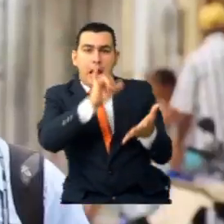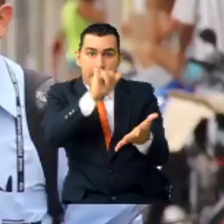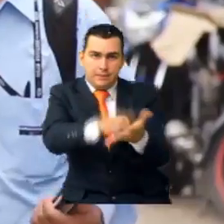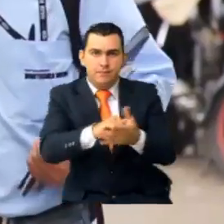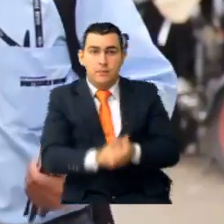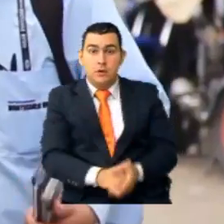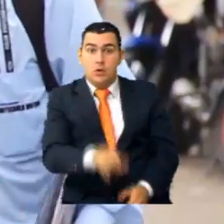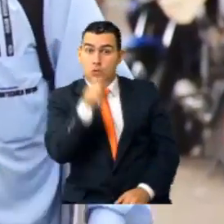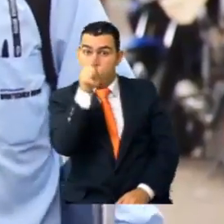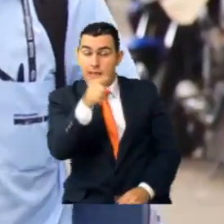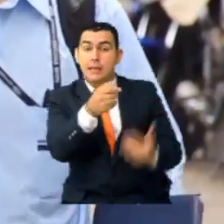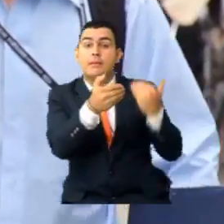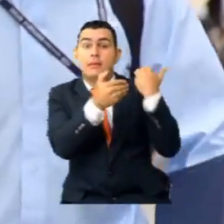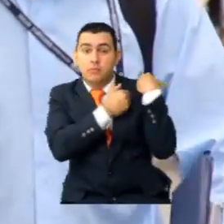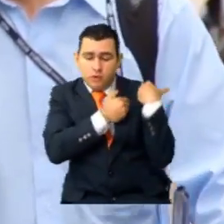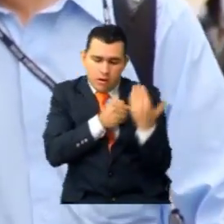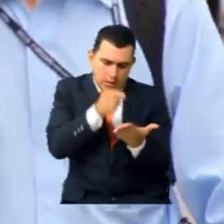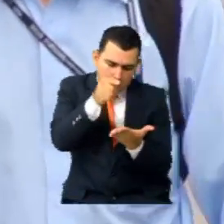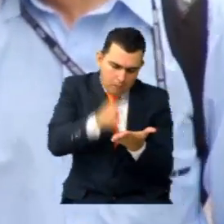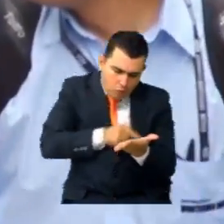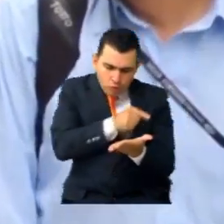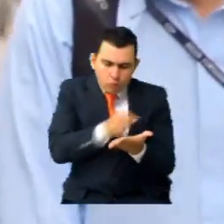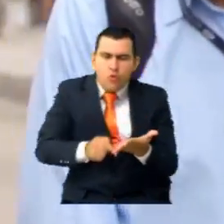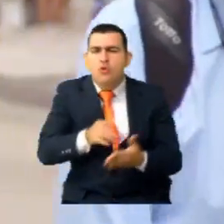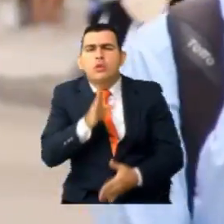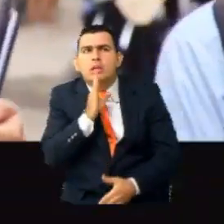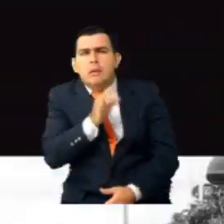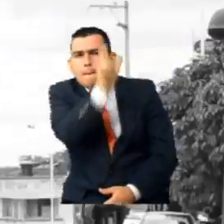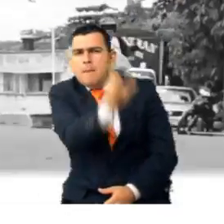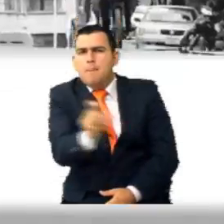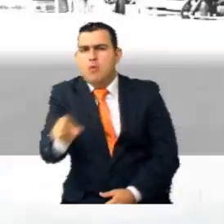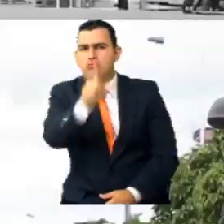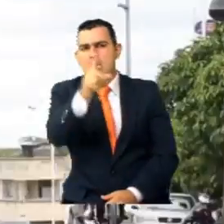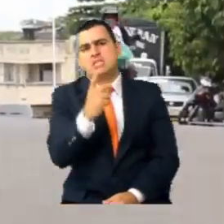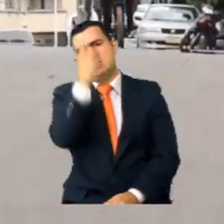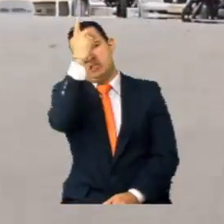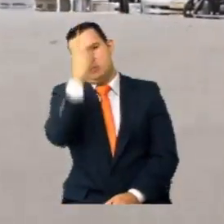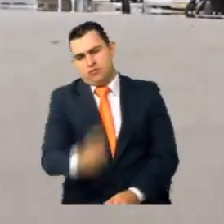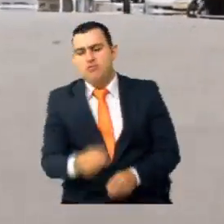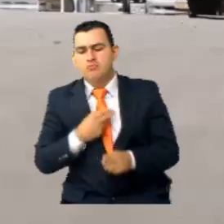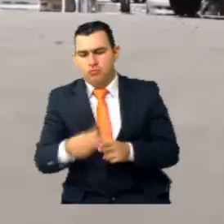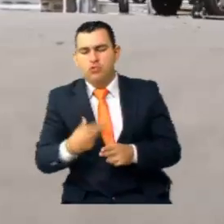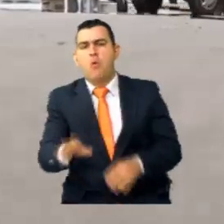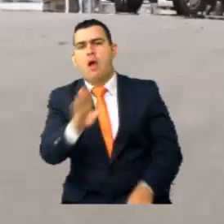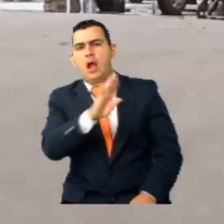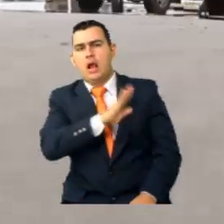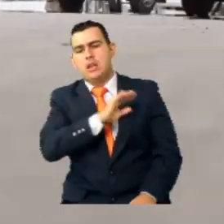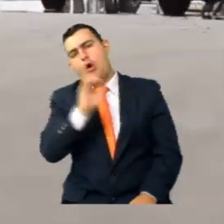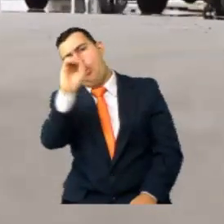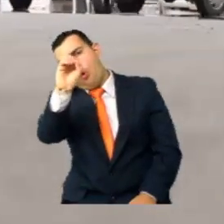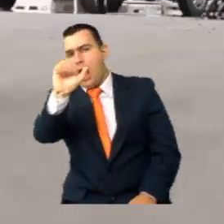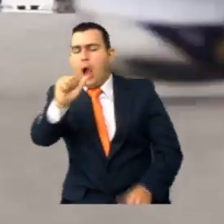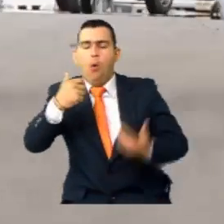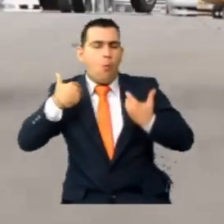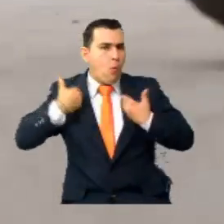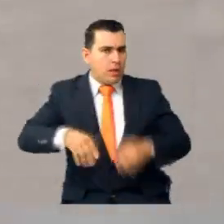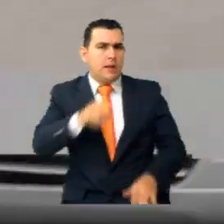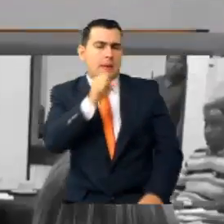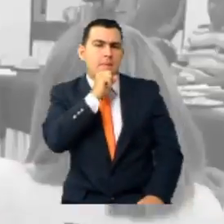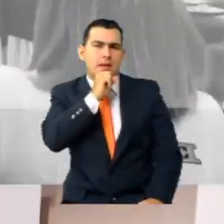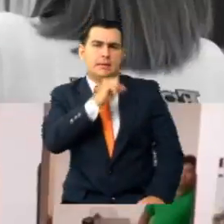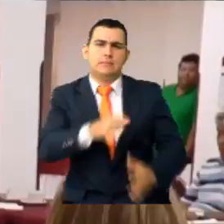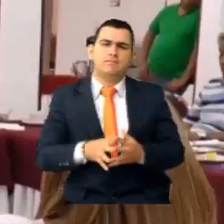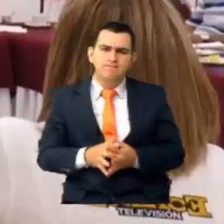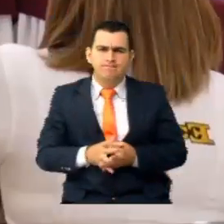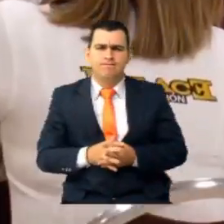está el verdadero destino de este municipio al momento de tomar su decisión frente al próximo alcalde o alcaldesa de Barranca Bermeja.